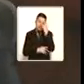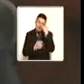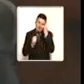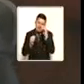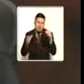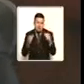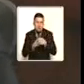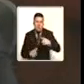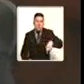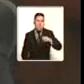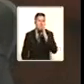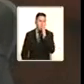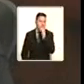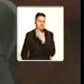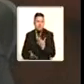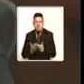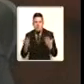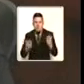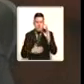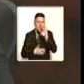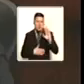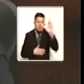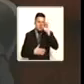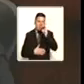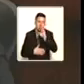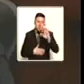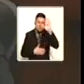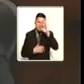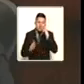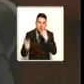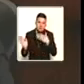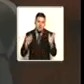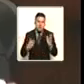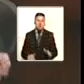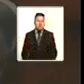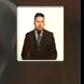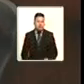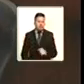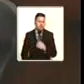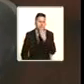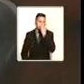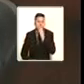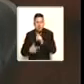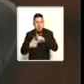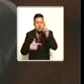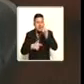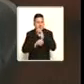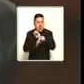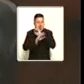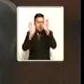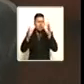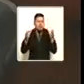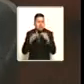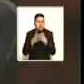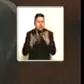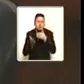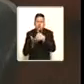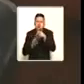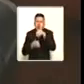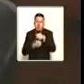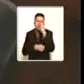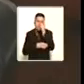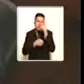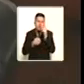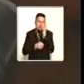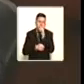preocupante que no estemos teniendo por parte del Departamento Nacional de Planeación cifras claras sobre el costo de la